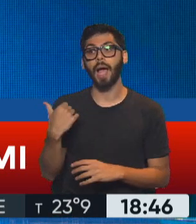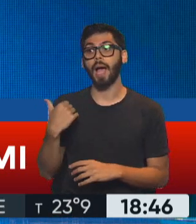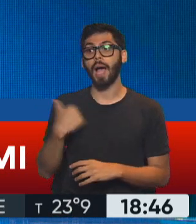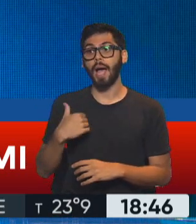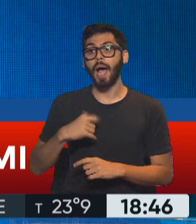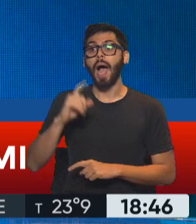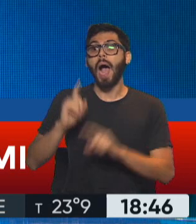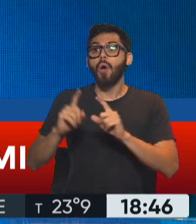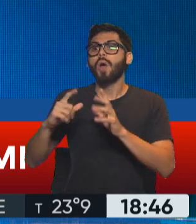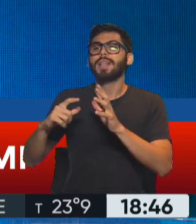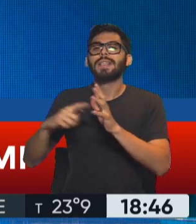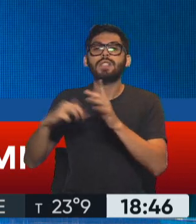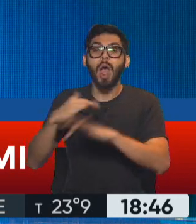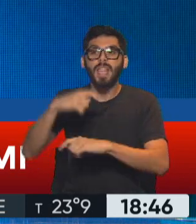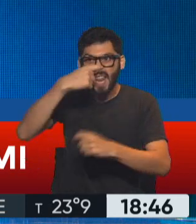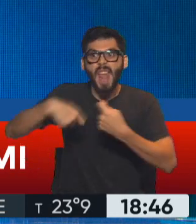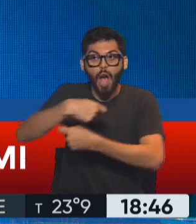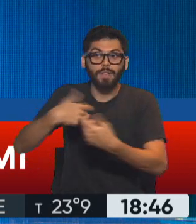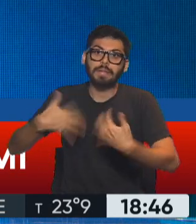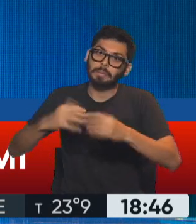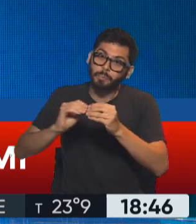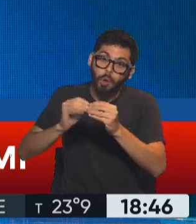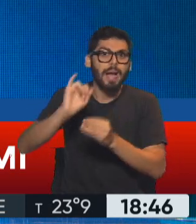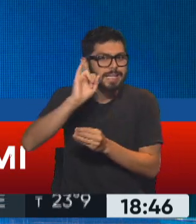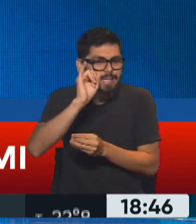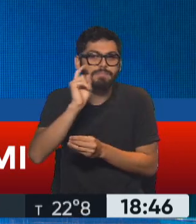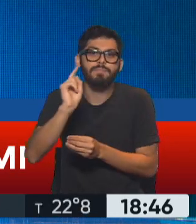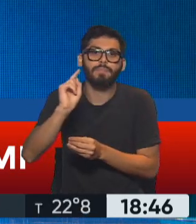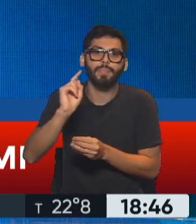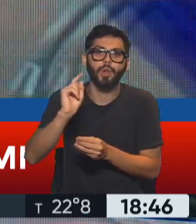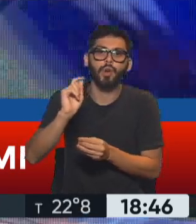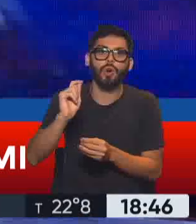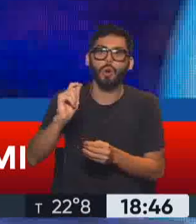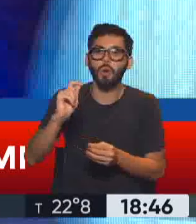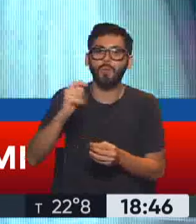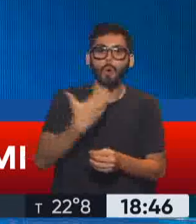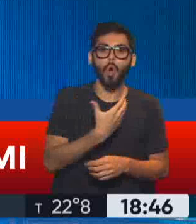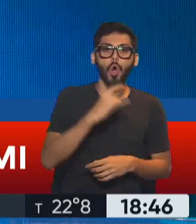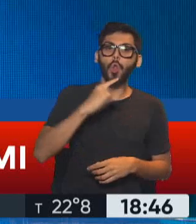algunas ciudades respecto al narcotráfico, esto del narco paraestatal